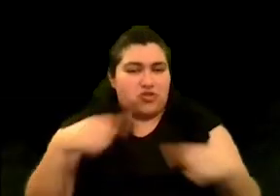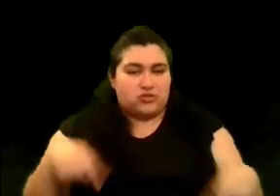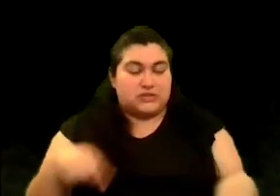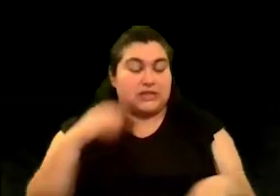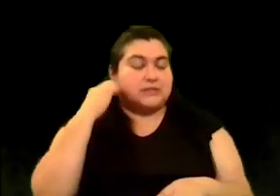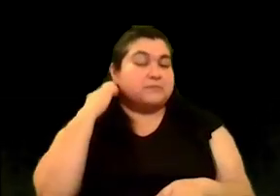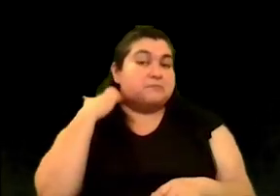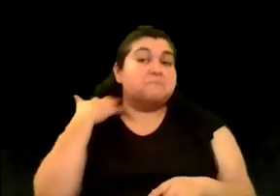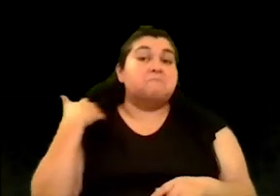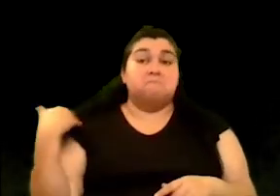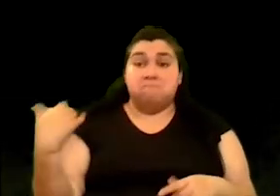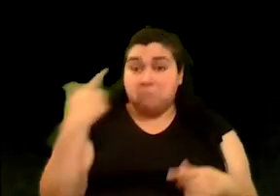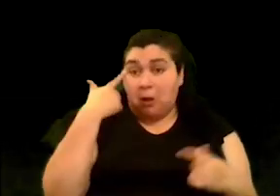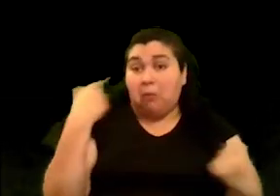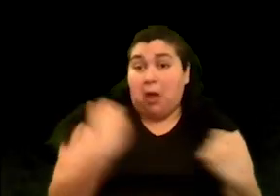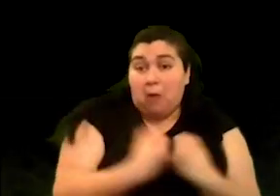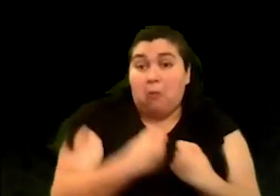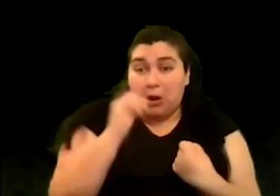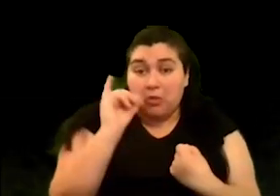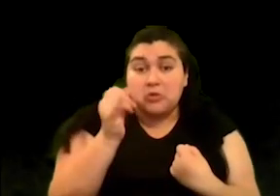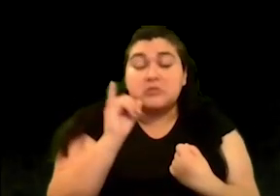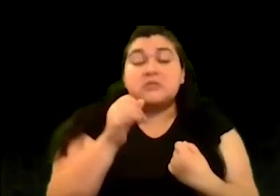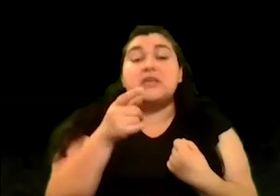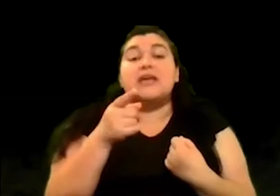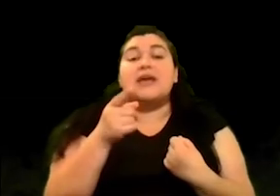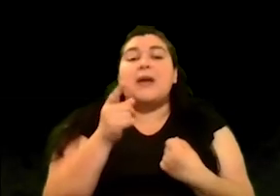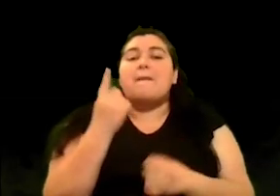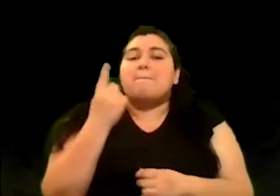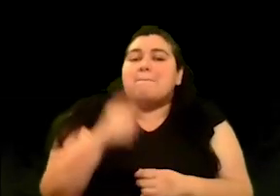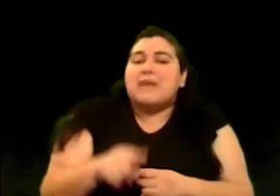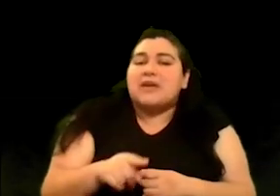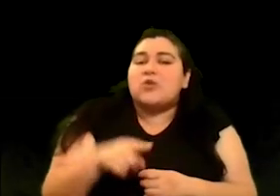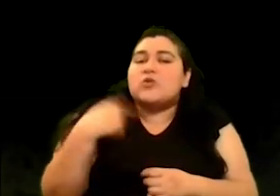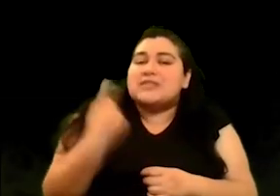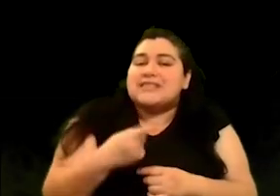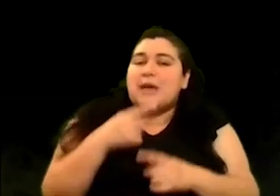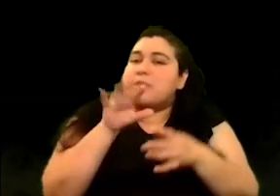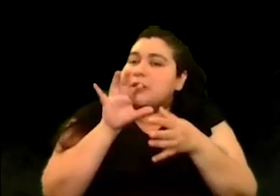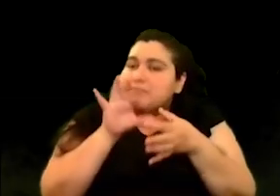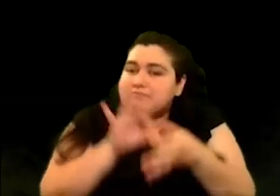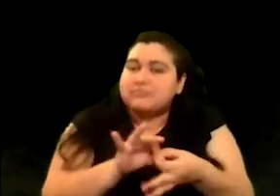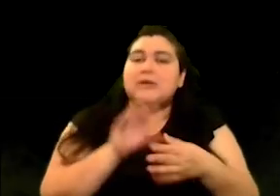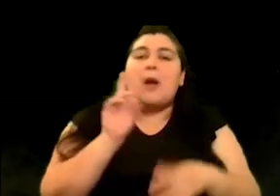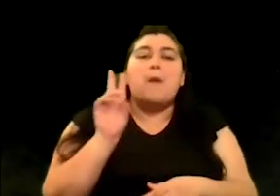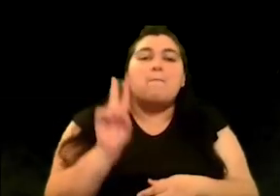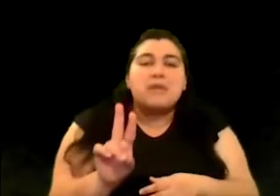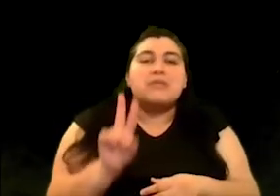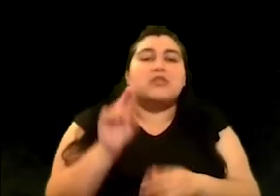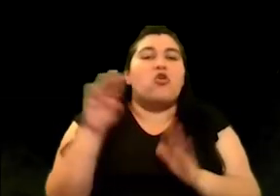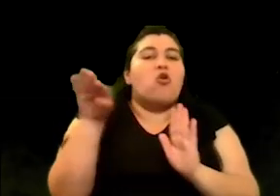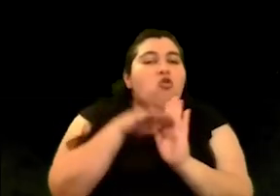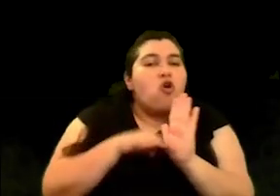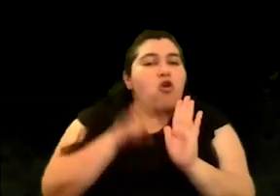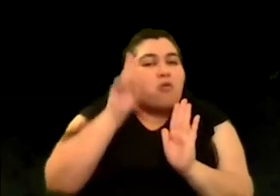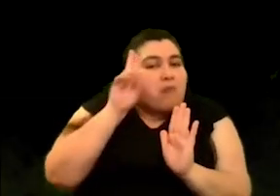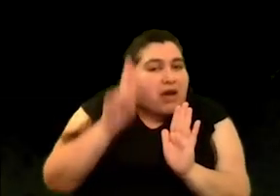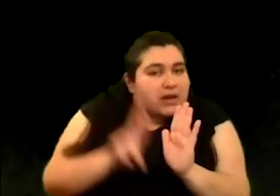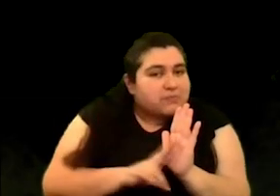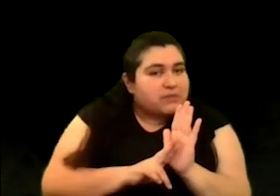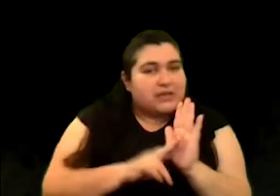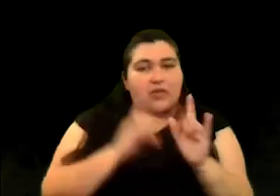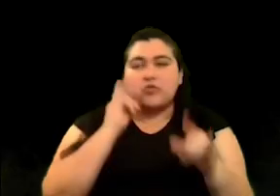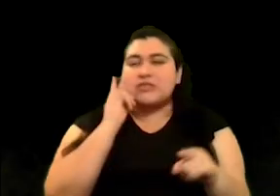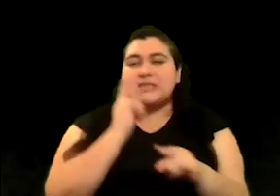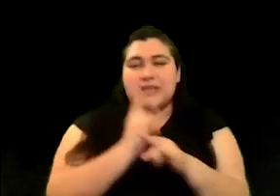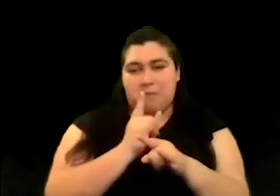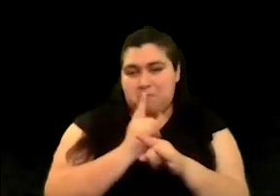de acuerdo con que se haga la planificación fiscal internacional, pero siempre en el marco de lo permitido y habilitado por la norma. ¿Sí? Siempre en ese marco. Y yo lo aclaro